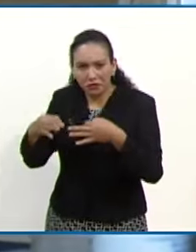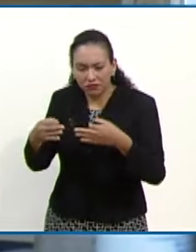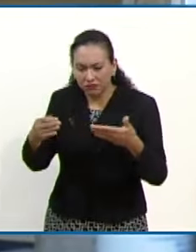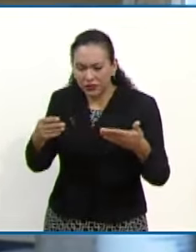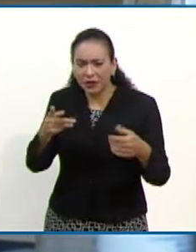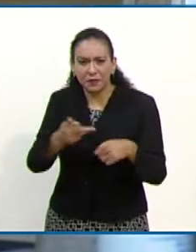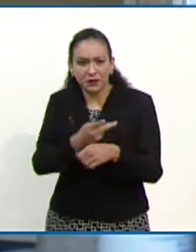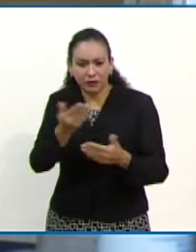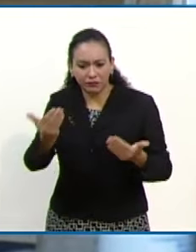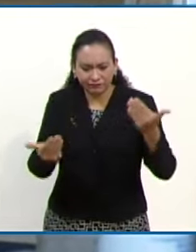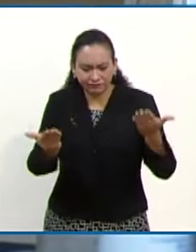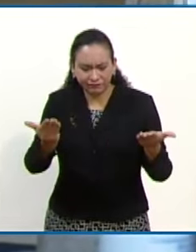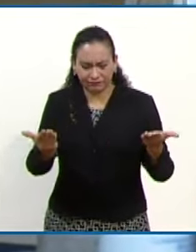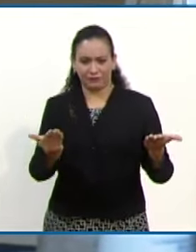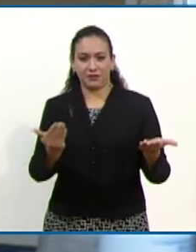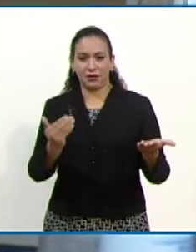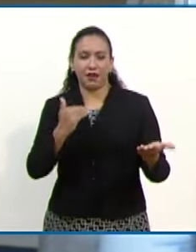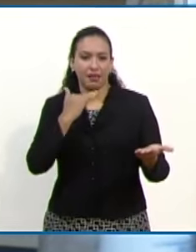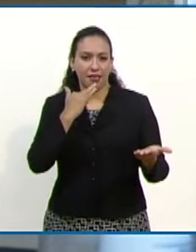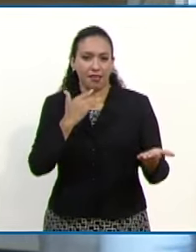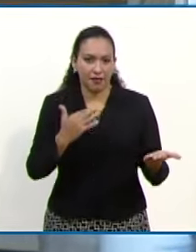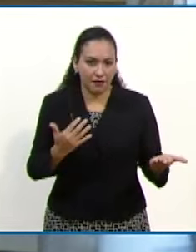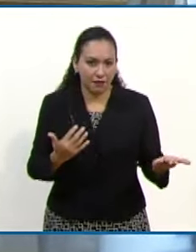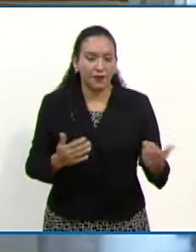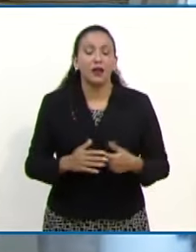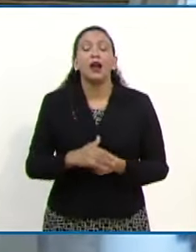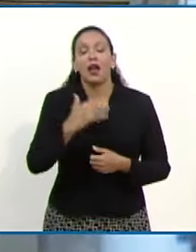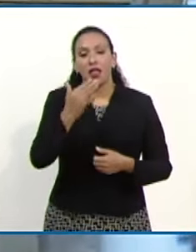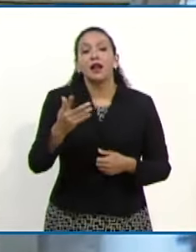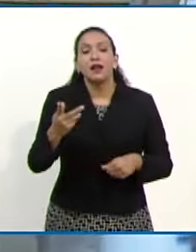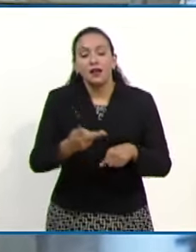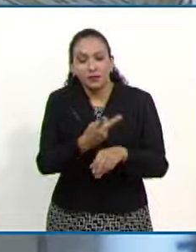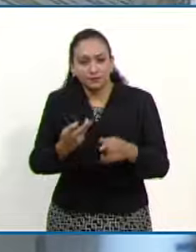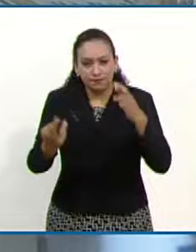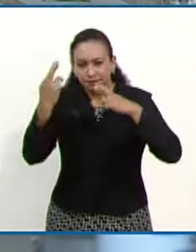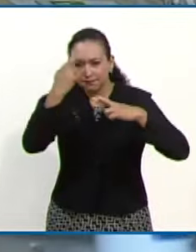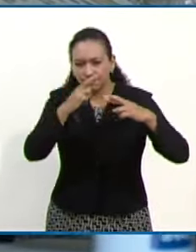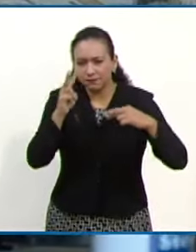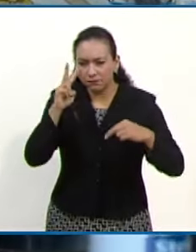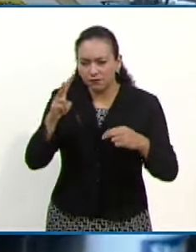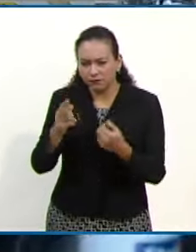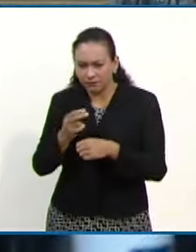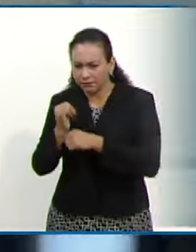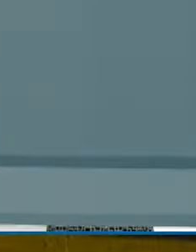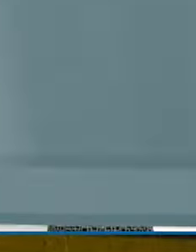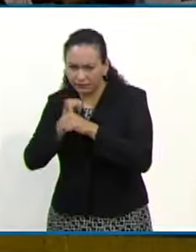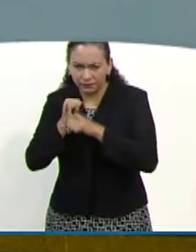recuento, argumentos que la sala rechazó, pues el partido solo realizó señalamientos genéricos.